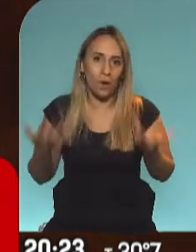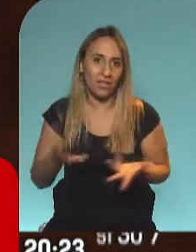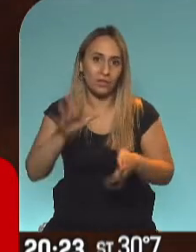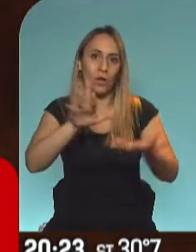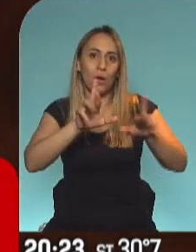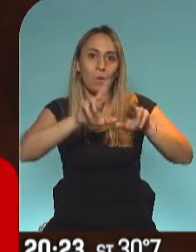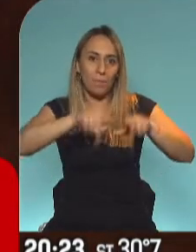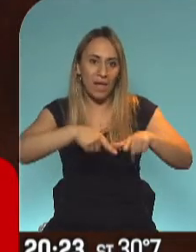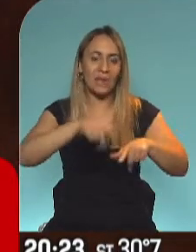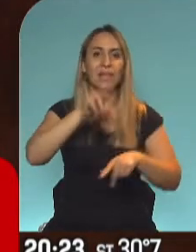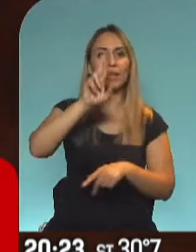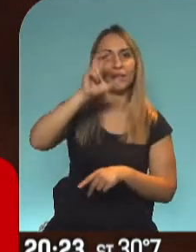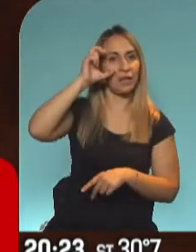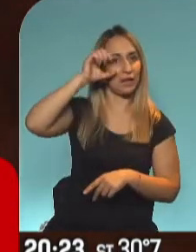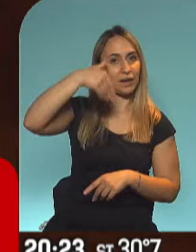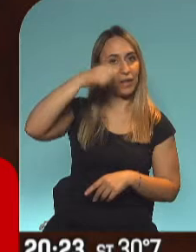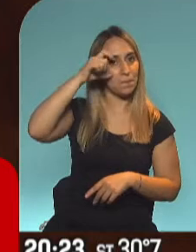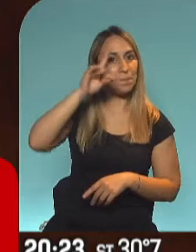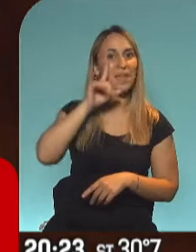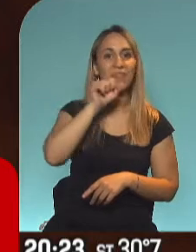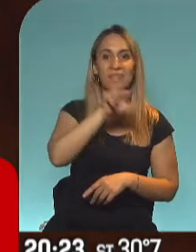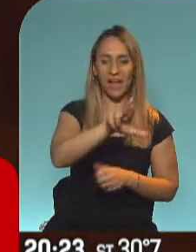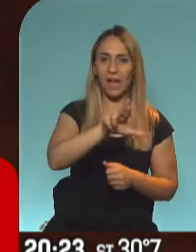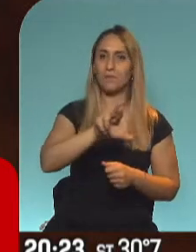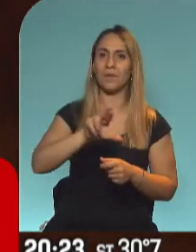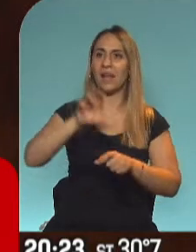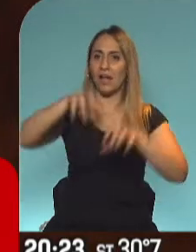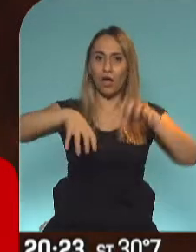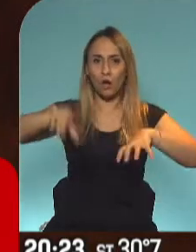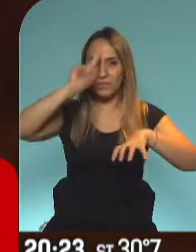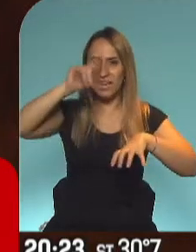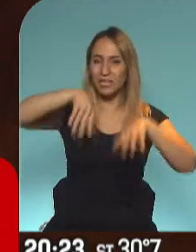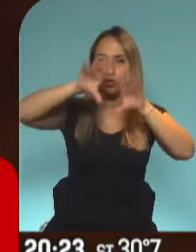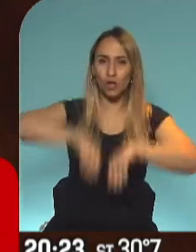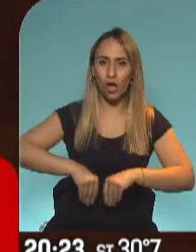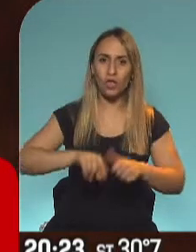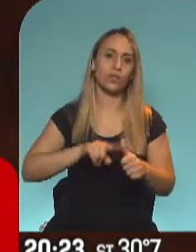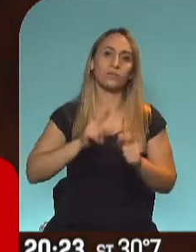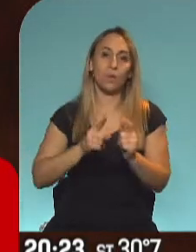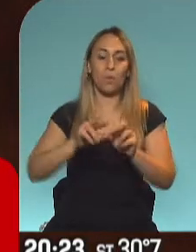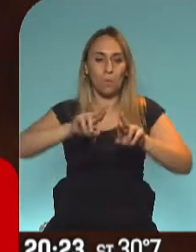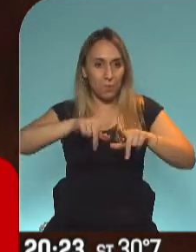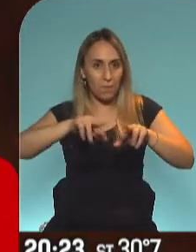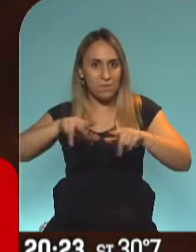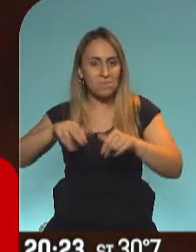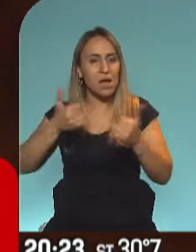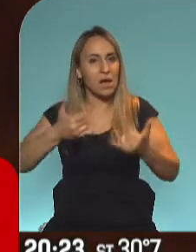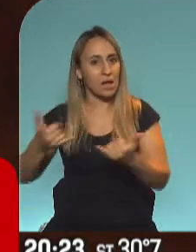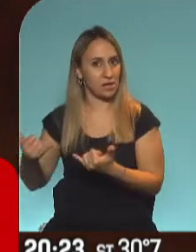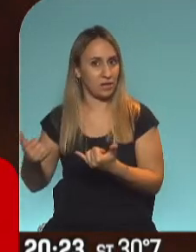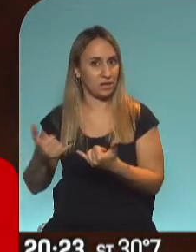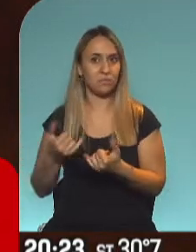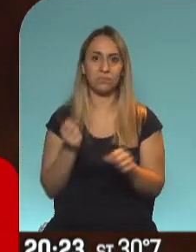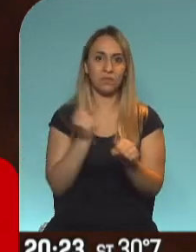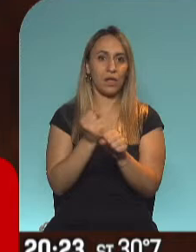programa Remediar está en todos los centros de salud del país, por eso todos los programas tienen plena vigencia y estamos trabajando